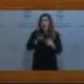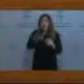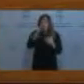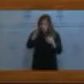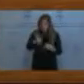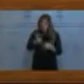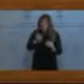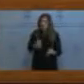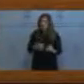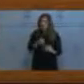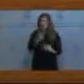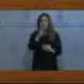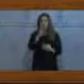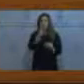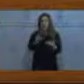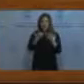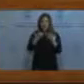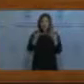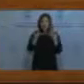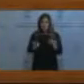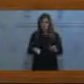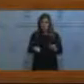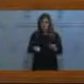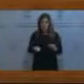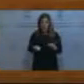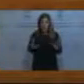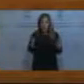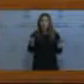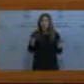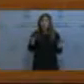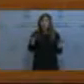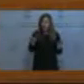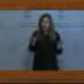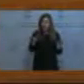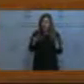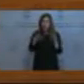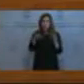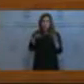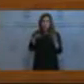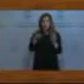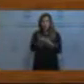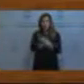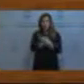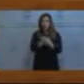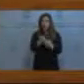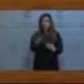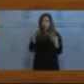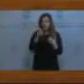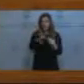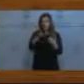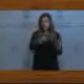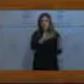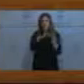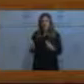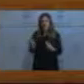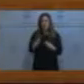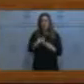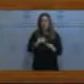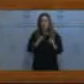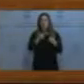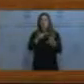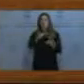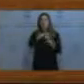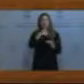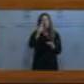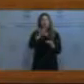el beneficio que va a ser a una gran amplitud de gente, pero se puede comenzar con un Centro Piloto